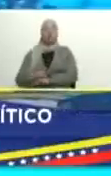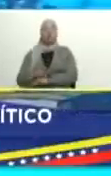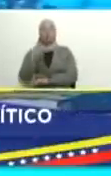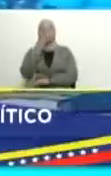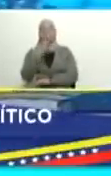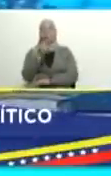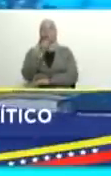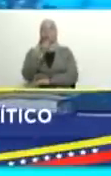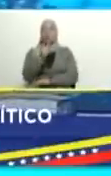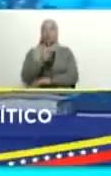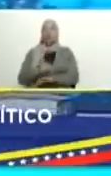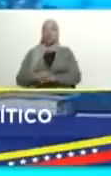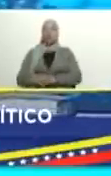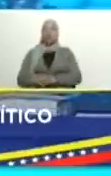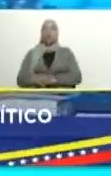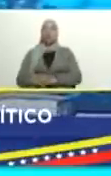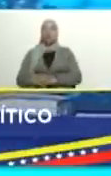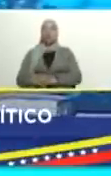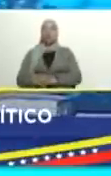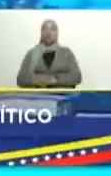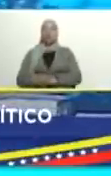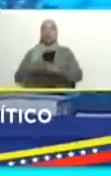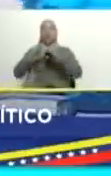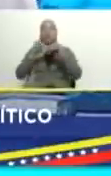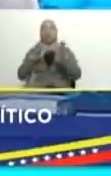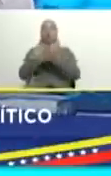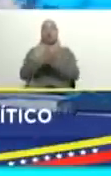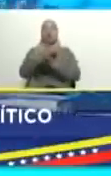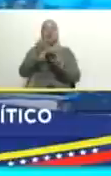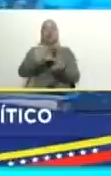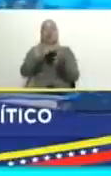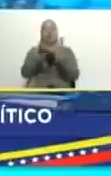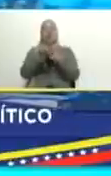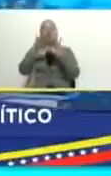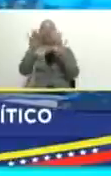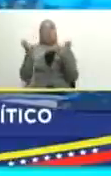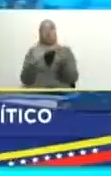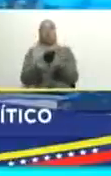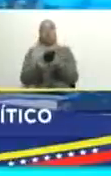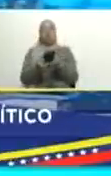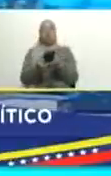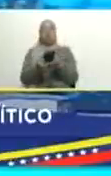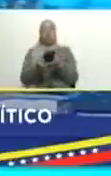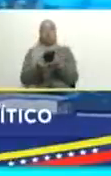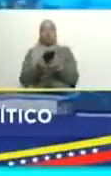buenas noticias en todo el campo de la geopolítica mundial.